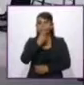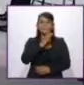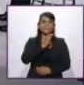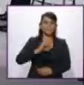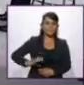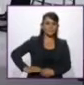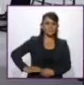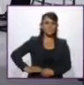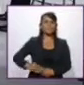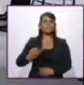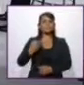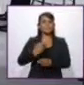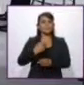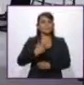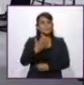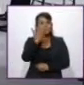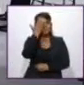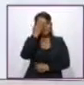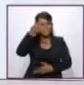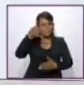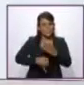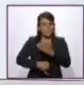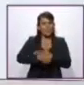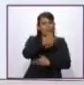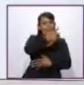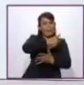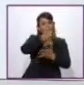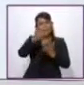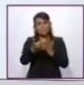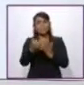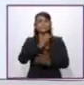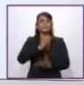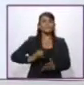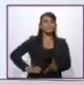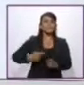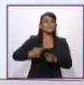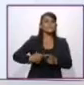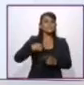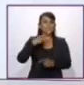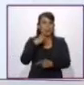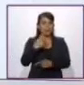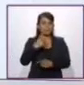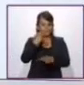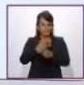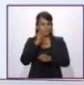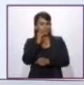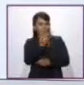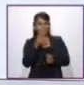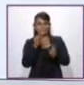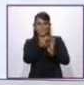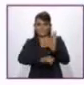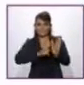para conocerlos a detalle, conocerlos mejor, los invitamos a ver este video.